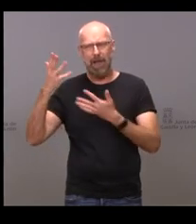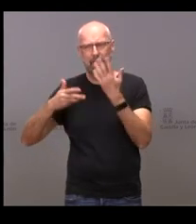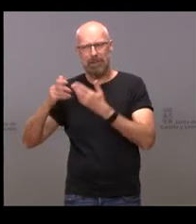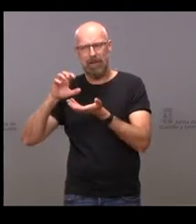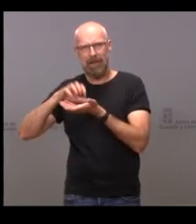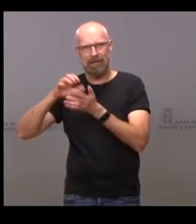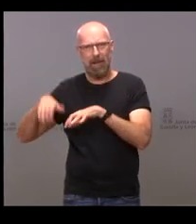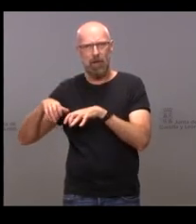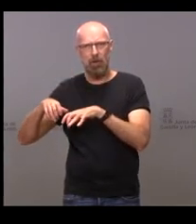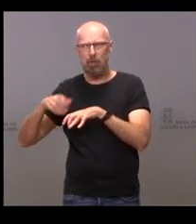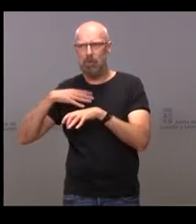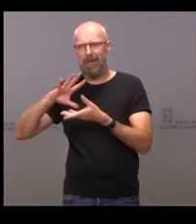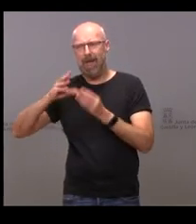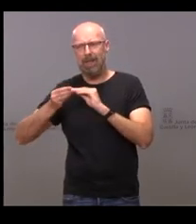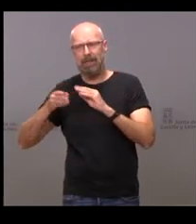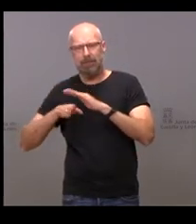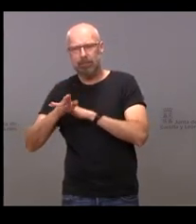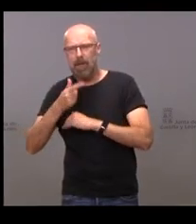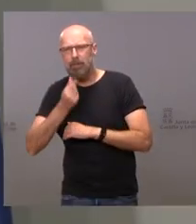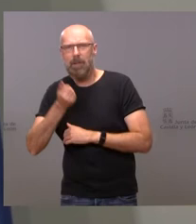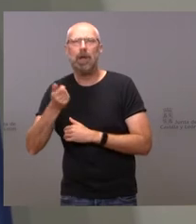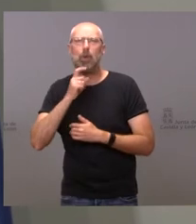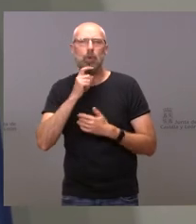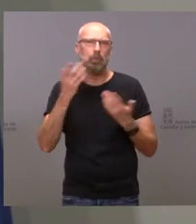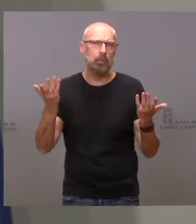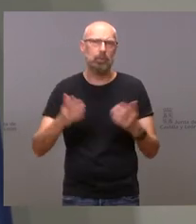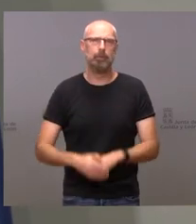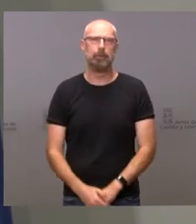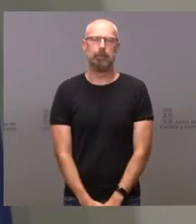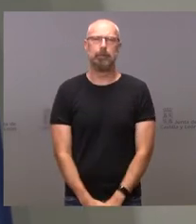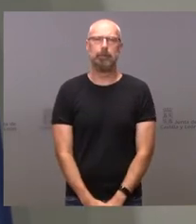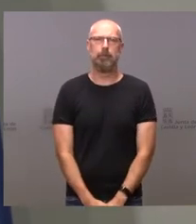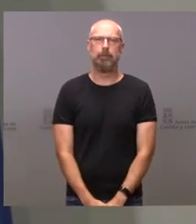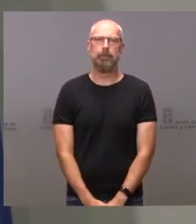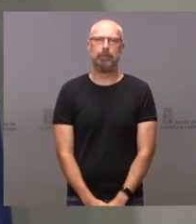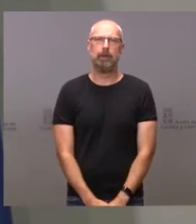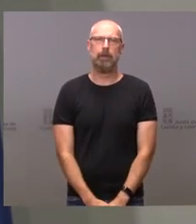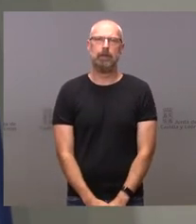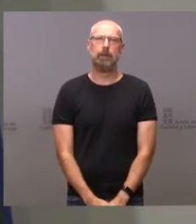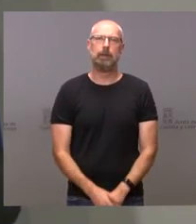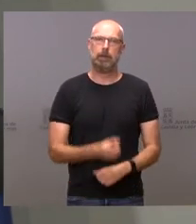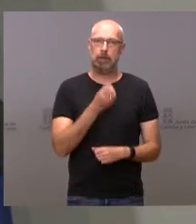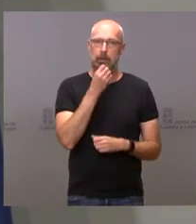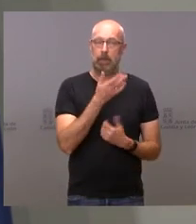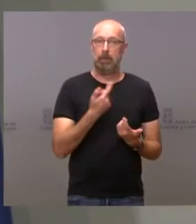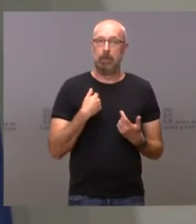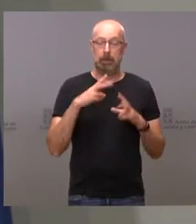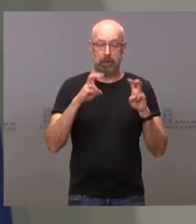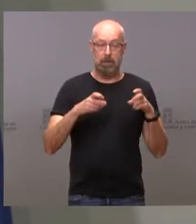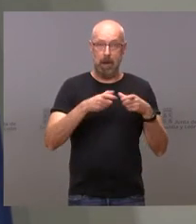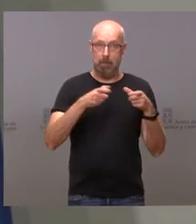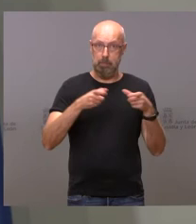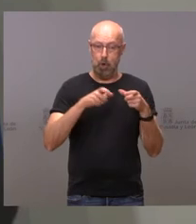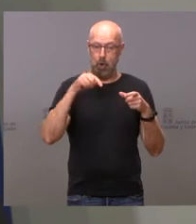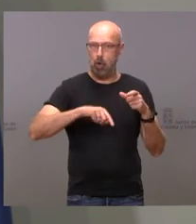forma más accesible. Muchas gracias. Bien, hasta donde yo sé, los bonos se han puesto hoy a